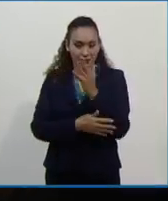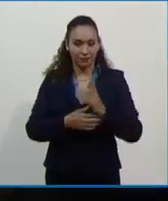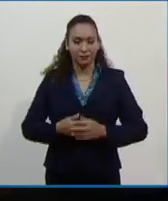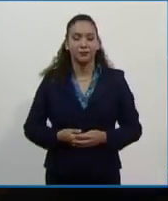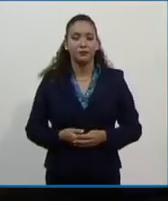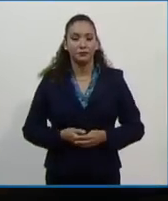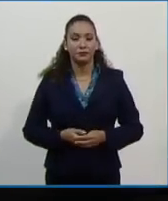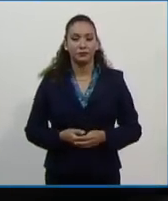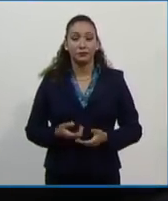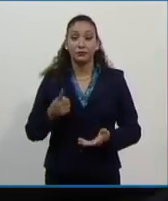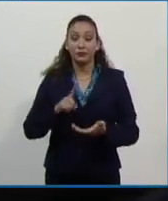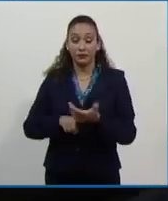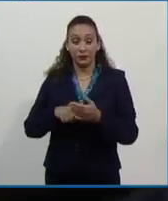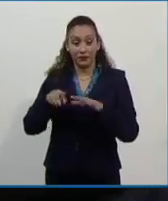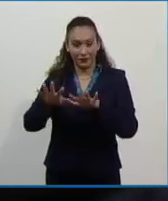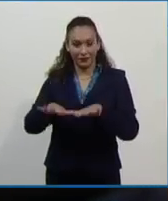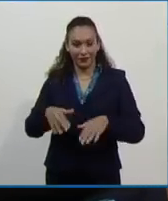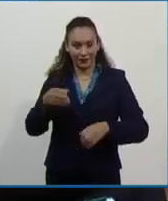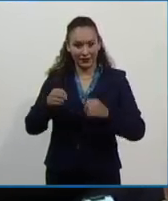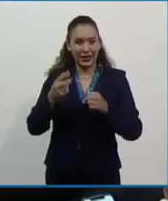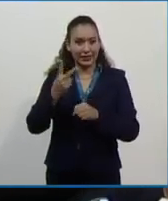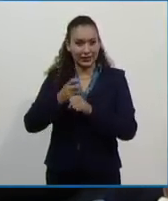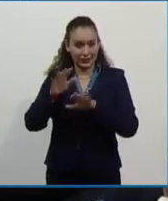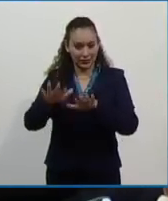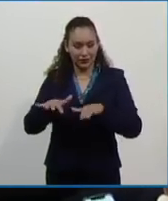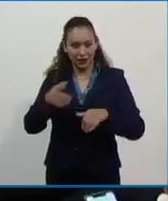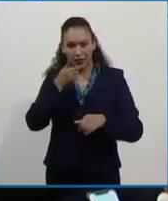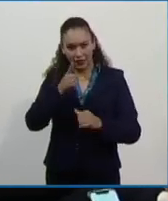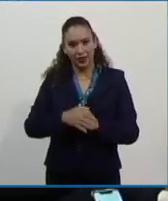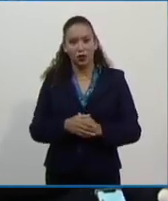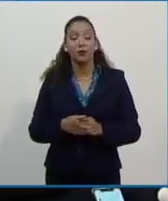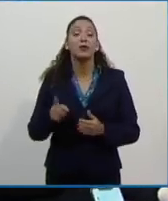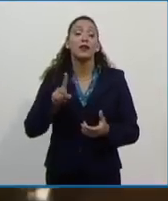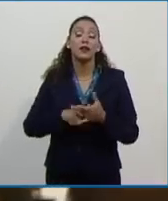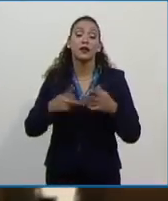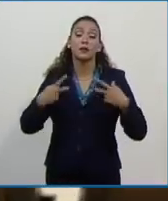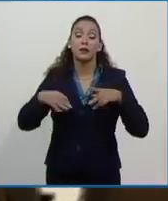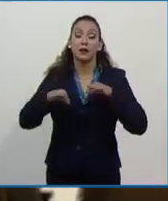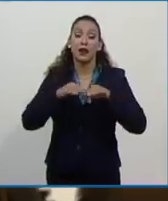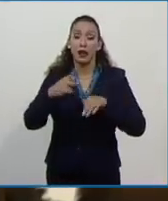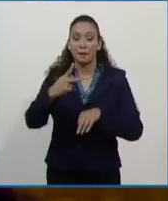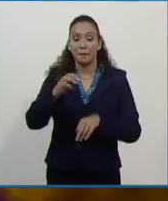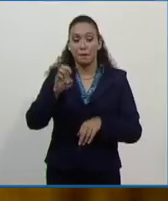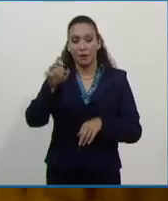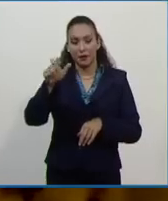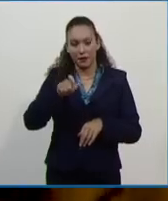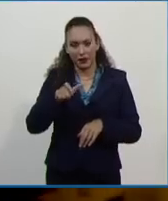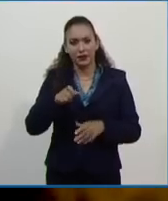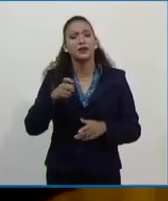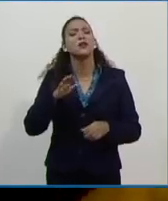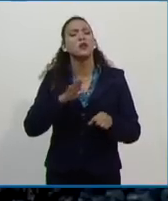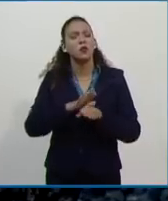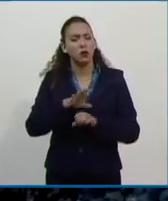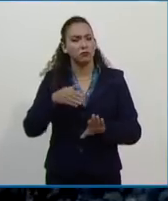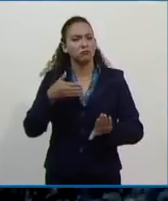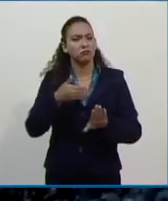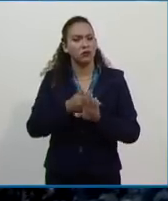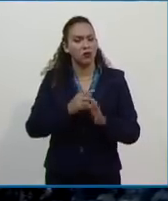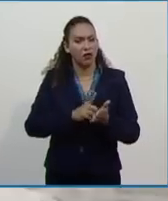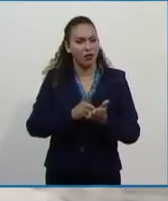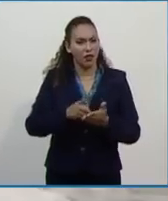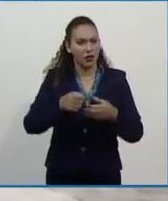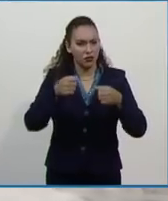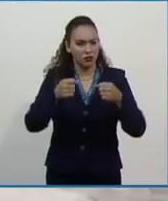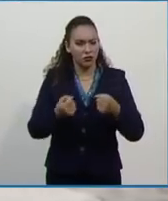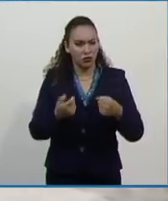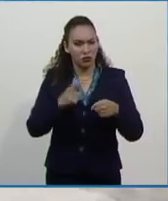La segunda sala de la Corte determinó que el reglamento de trabajo del personal de confianza de Pemex es violatorio del derecho a la seguridad social, al